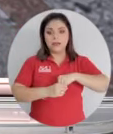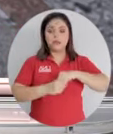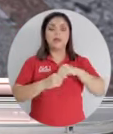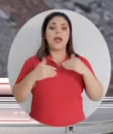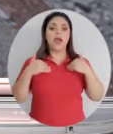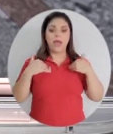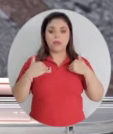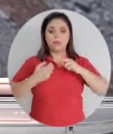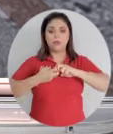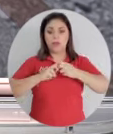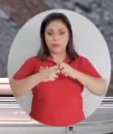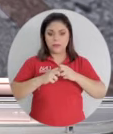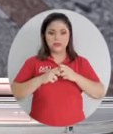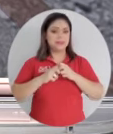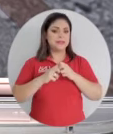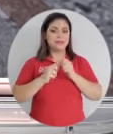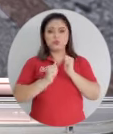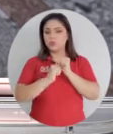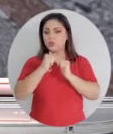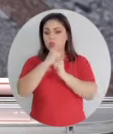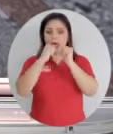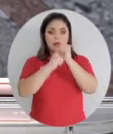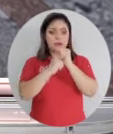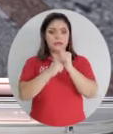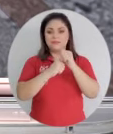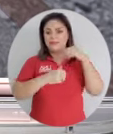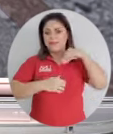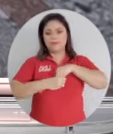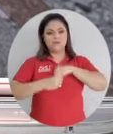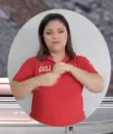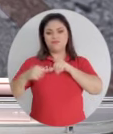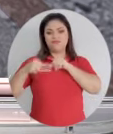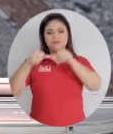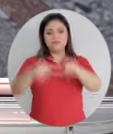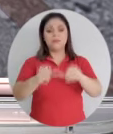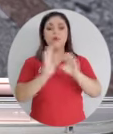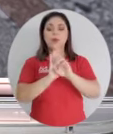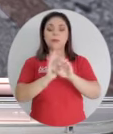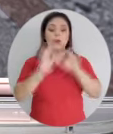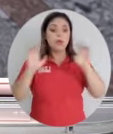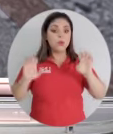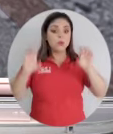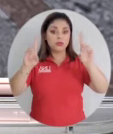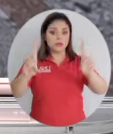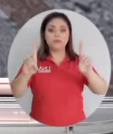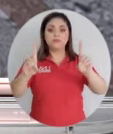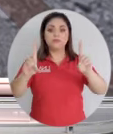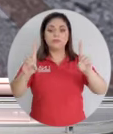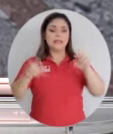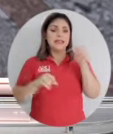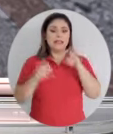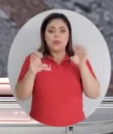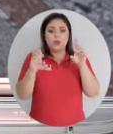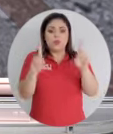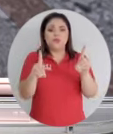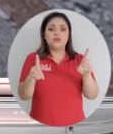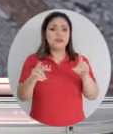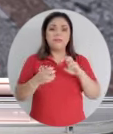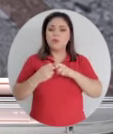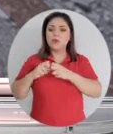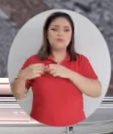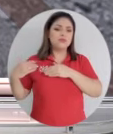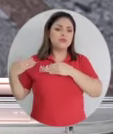Todavía en Costa Rica no ha habido un cambio estructural realmente que la educación nos lleve a perfilar hacia un